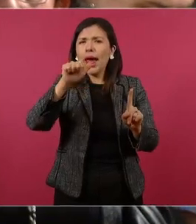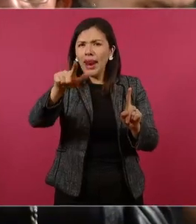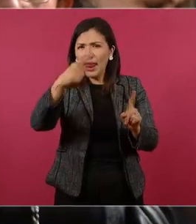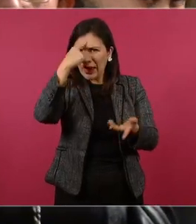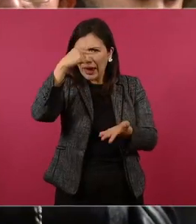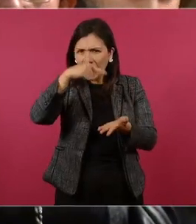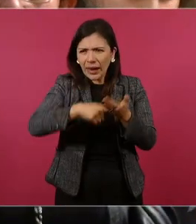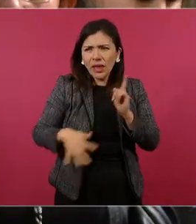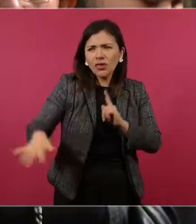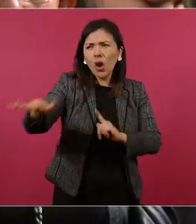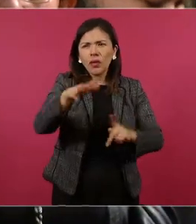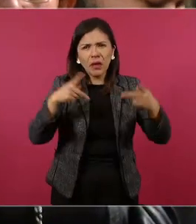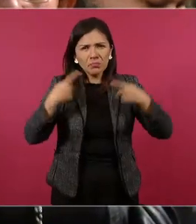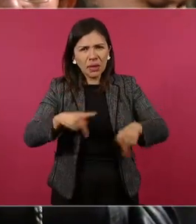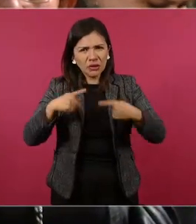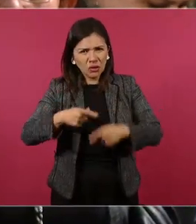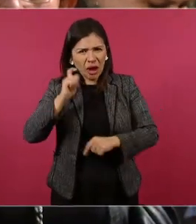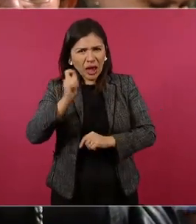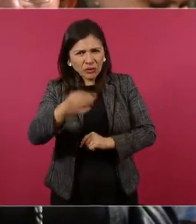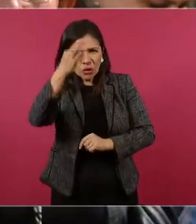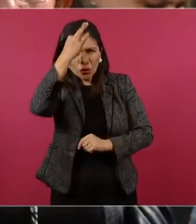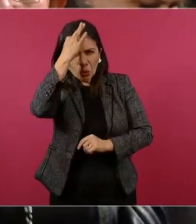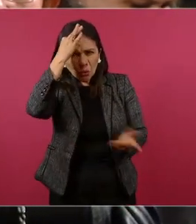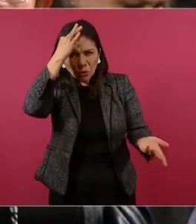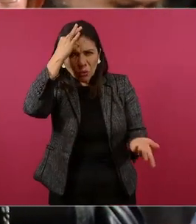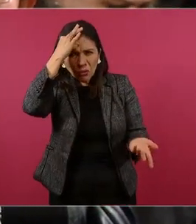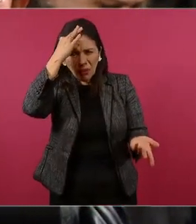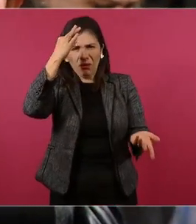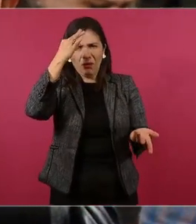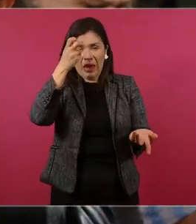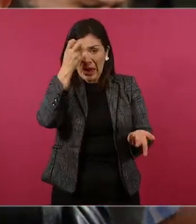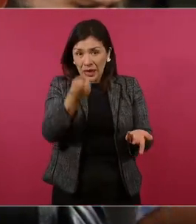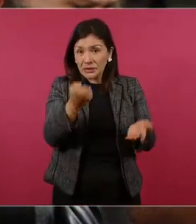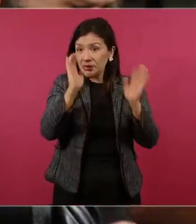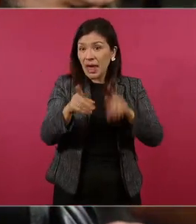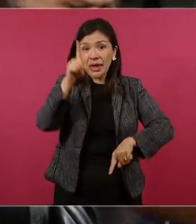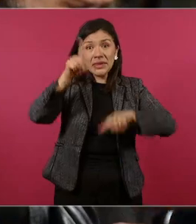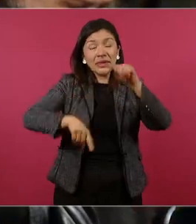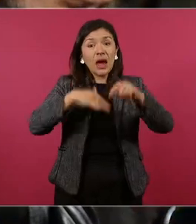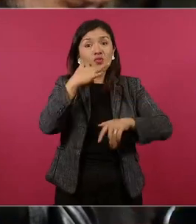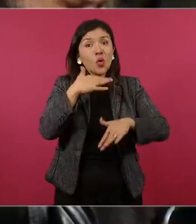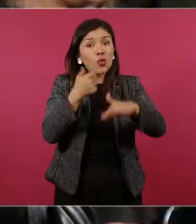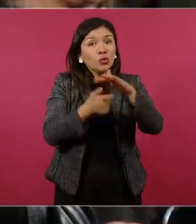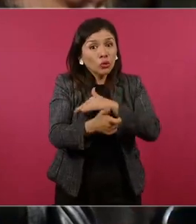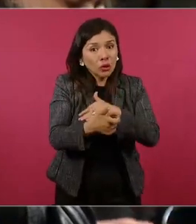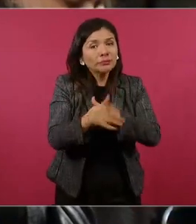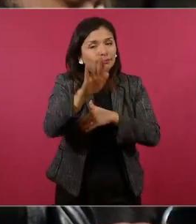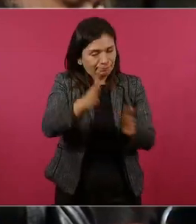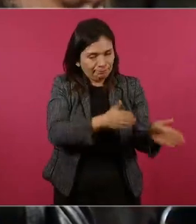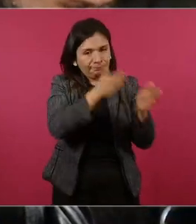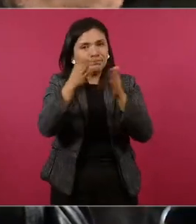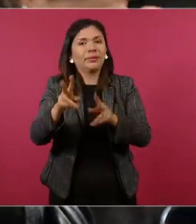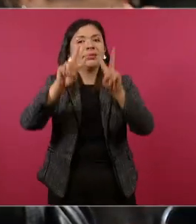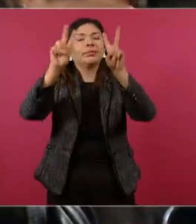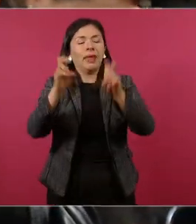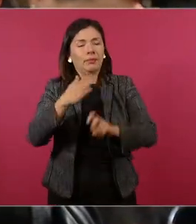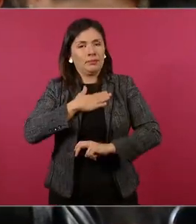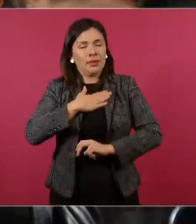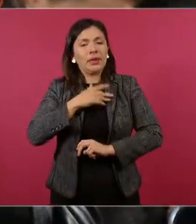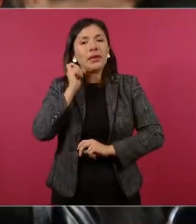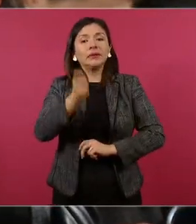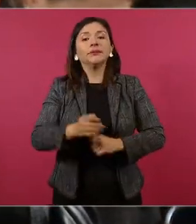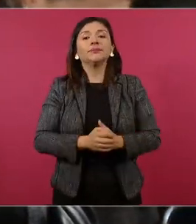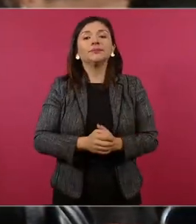tonto o qué pasa porque con eso no se va a acabar la corrupción y ahí entro a mi tema real presidente